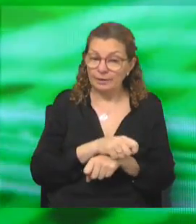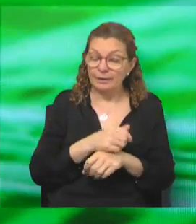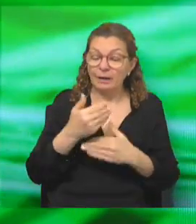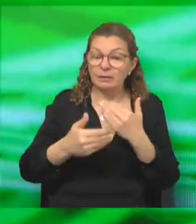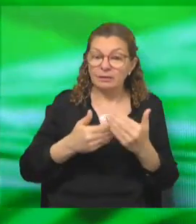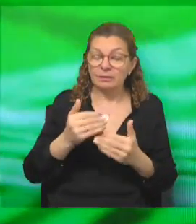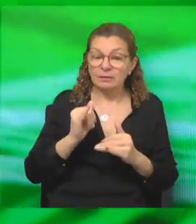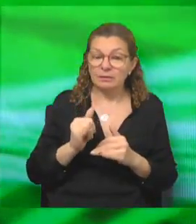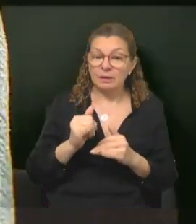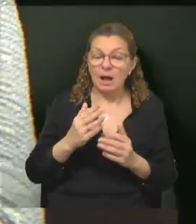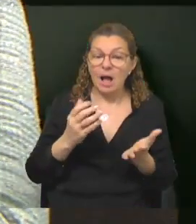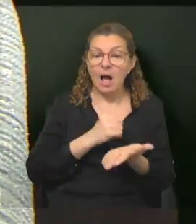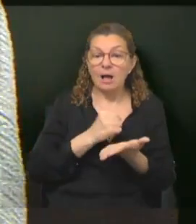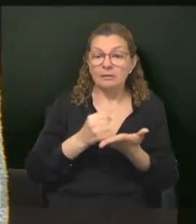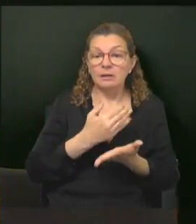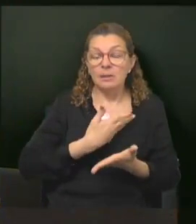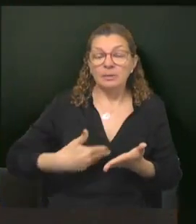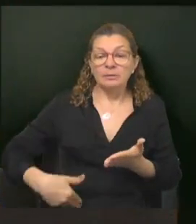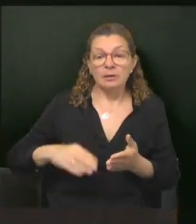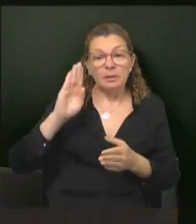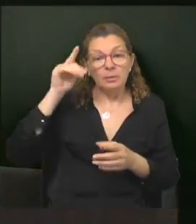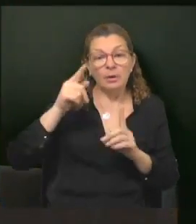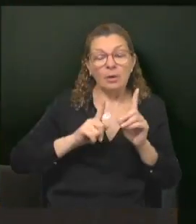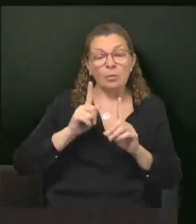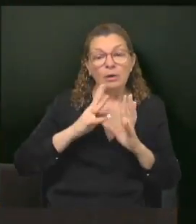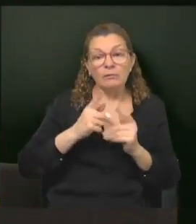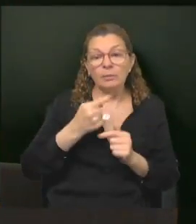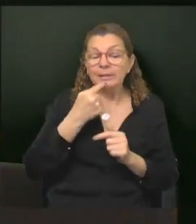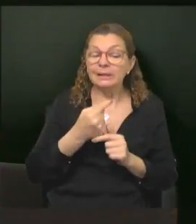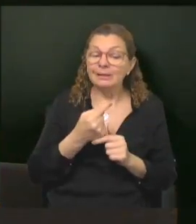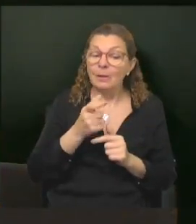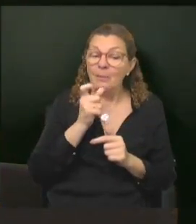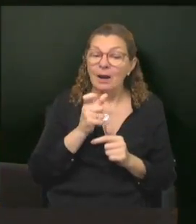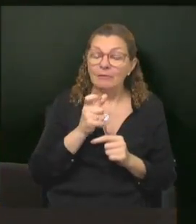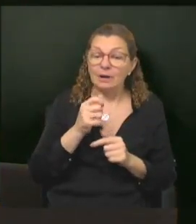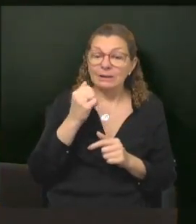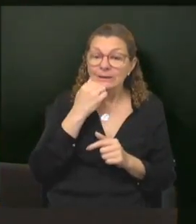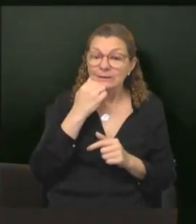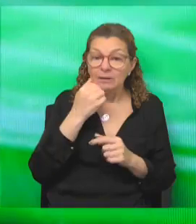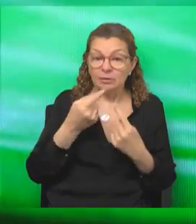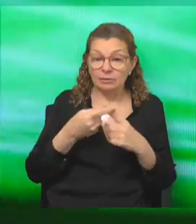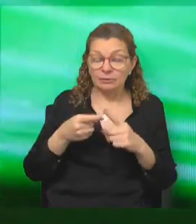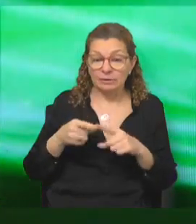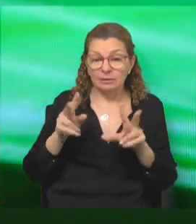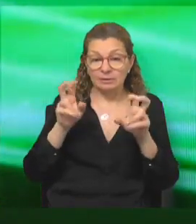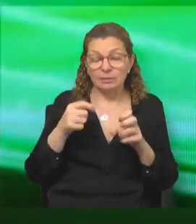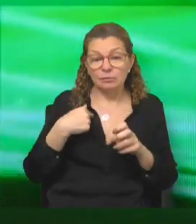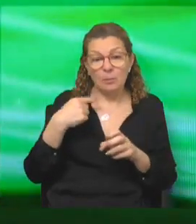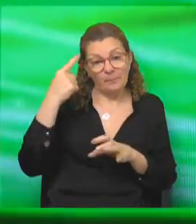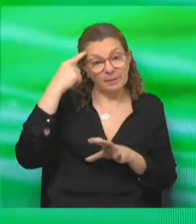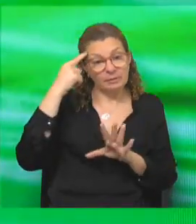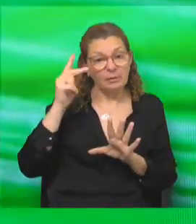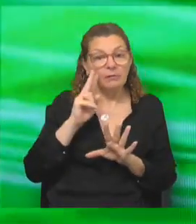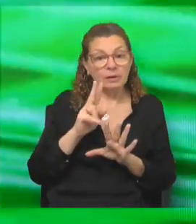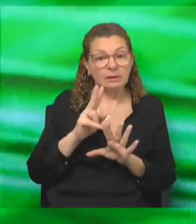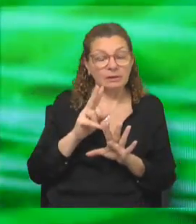en curso incluso hasta el presidente de la república de alguna manera fue eh mencionado con el caso ost tesiano entre otros no sí yo a ver yo creo que